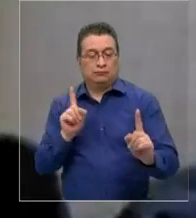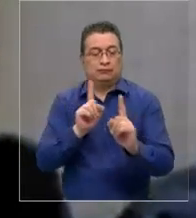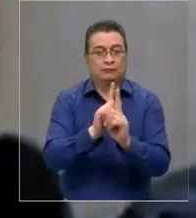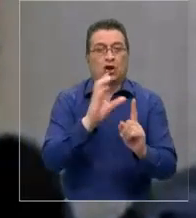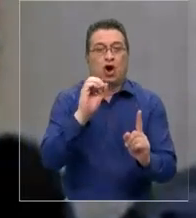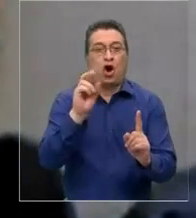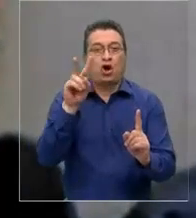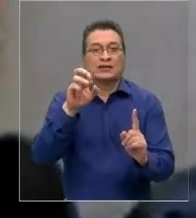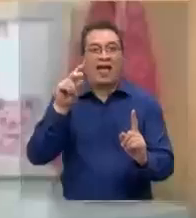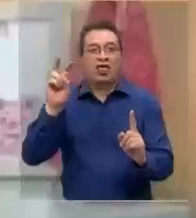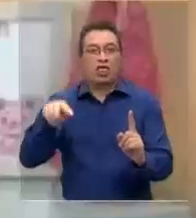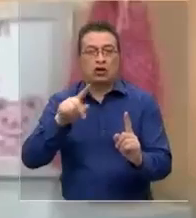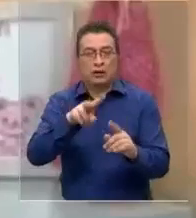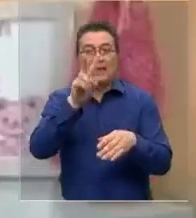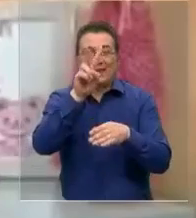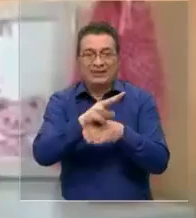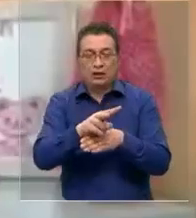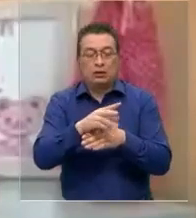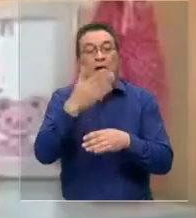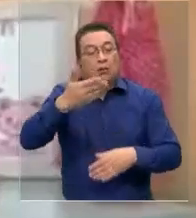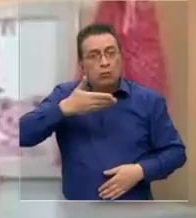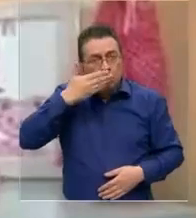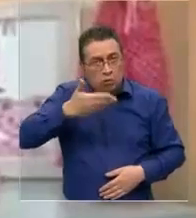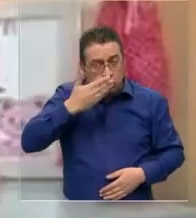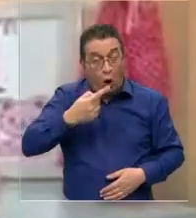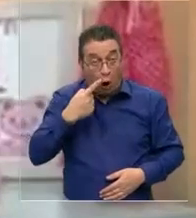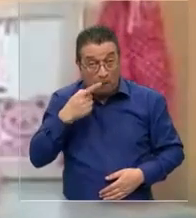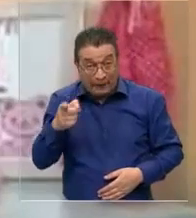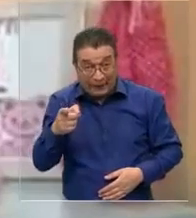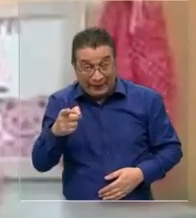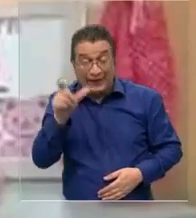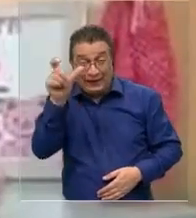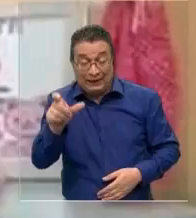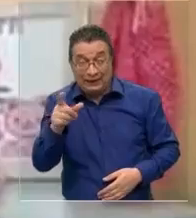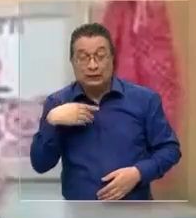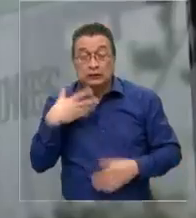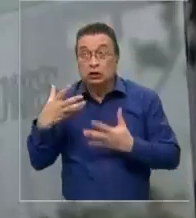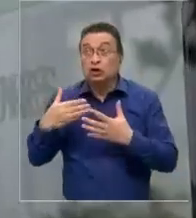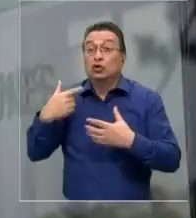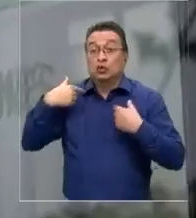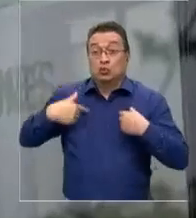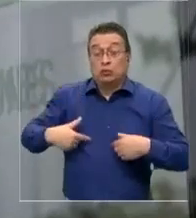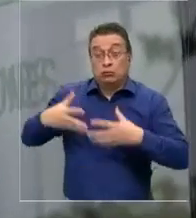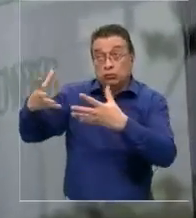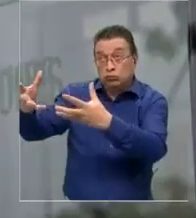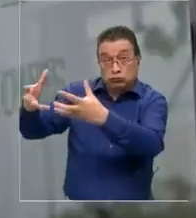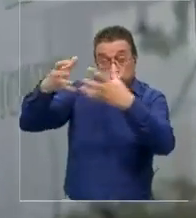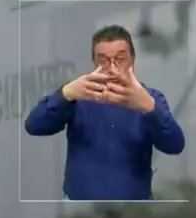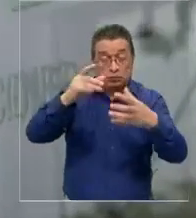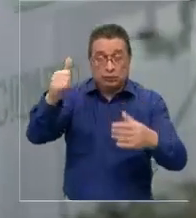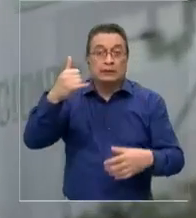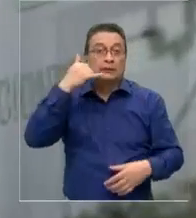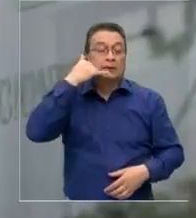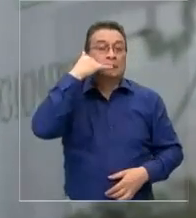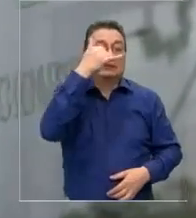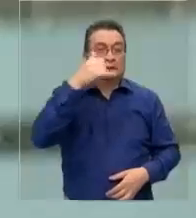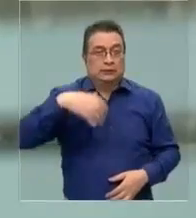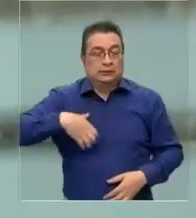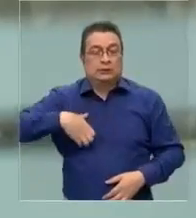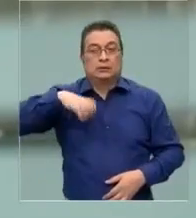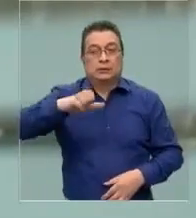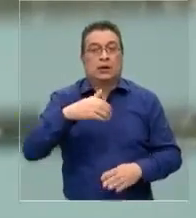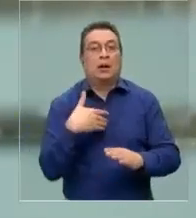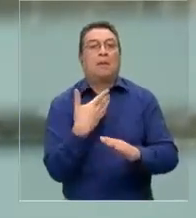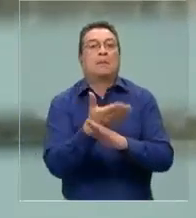Osandón en calidad de testigo. En su declaración aseguró que antes del levantamiento del cuerpo de su polola, llamó al subprefecto de la PDI